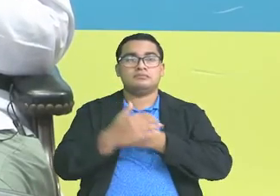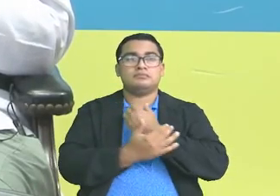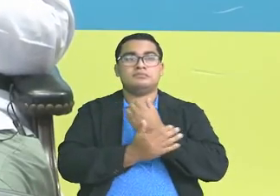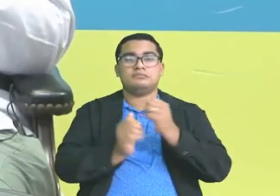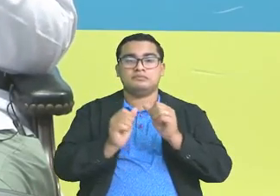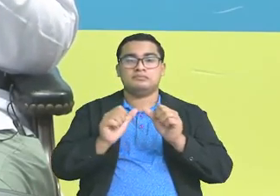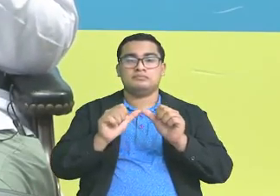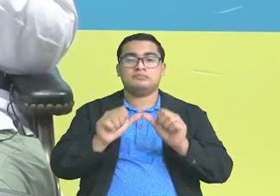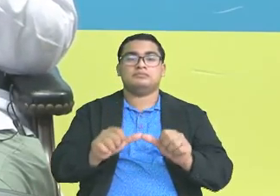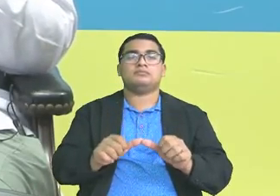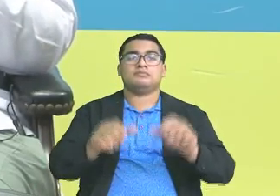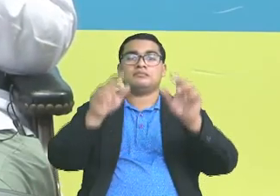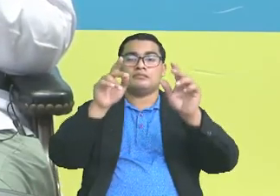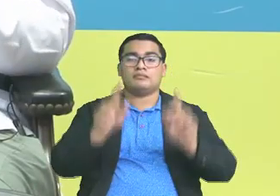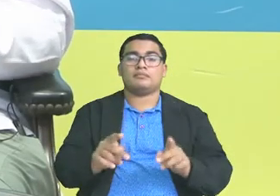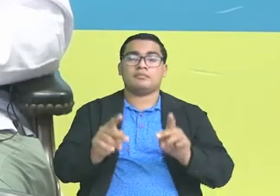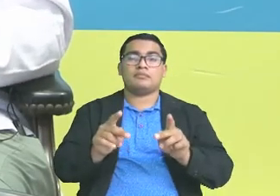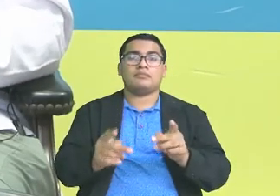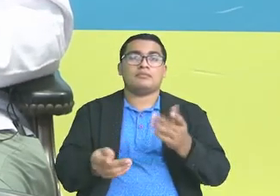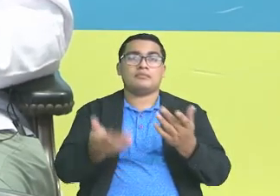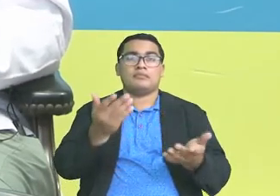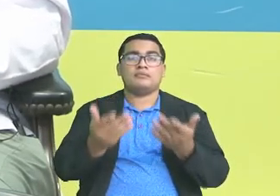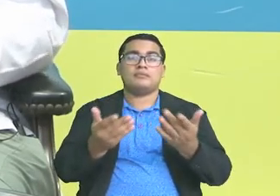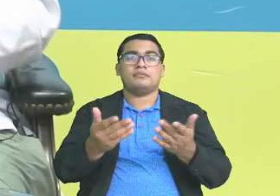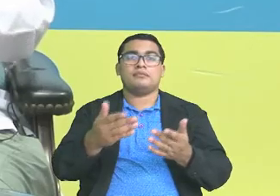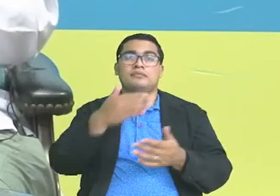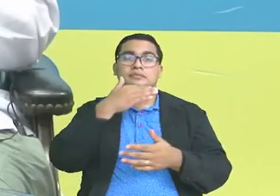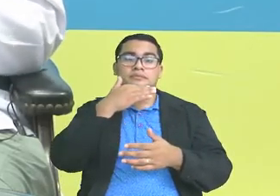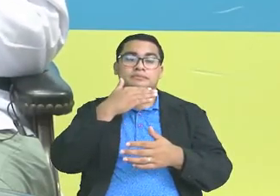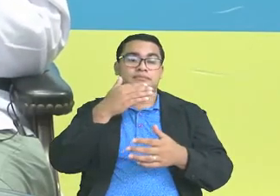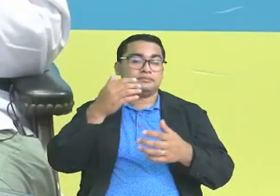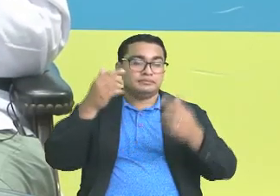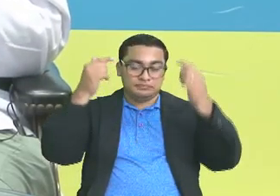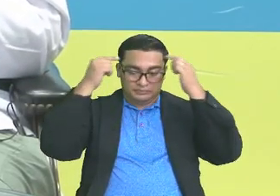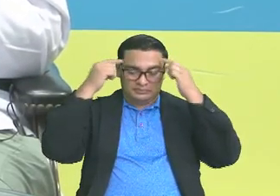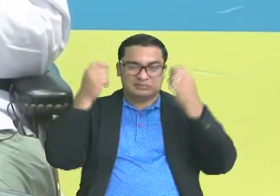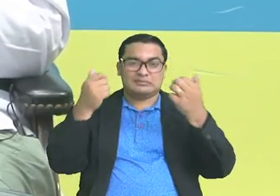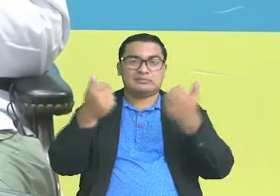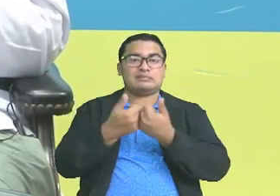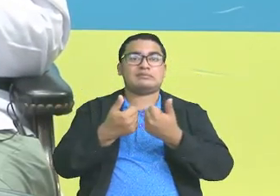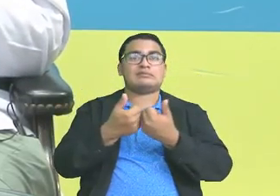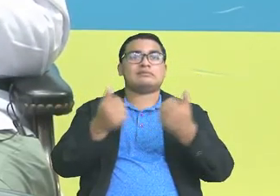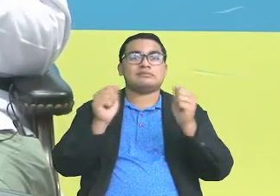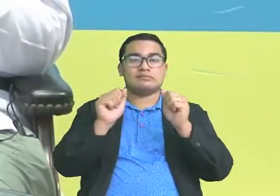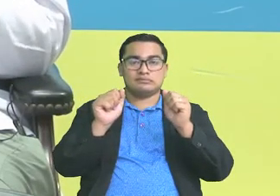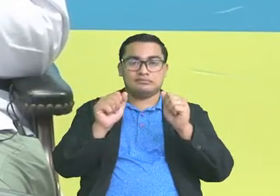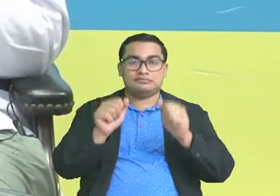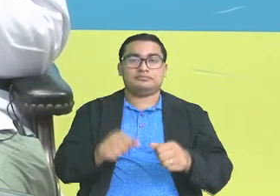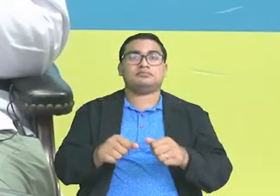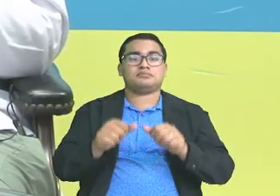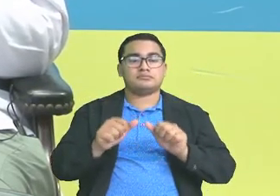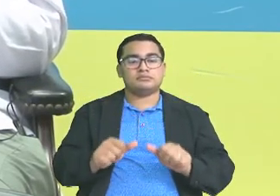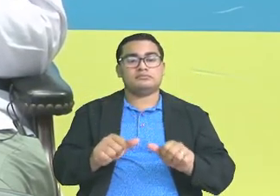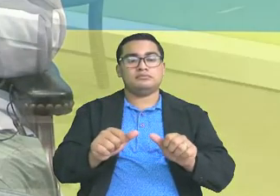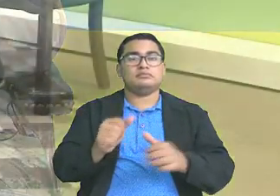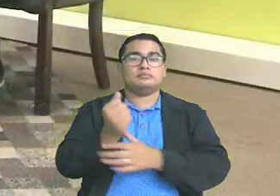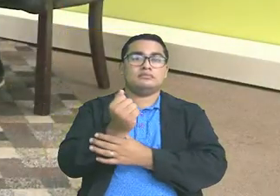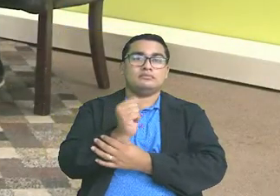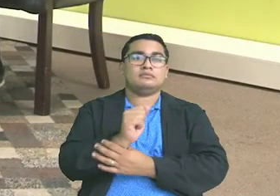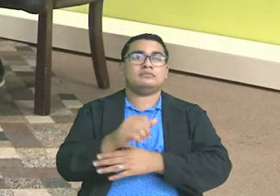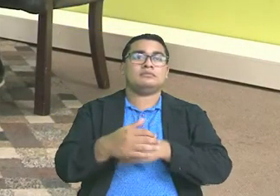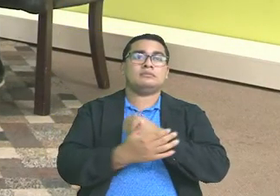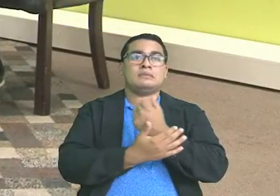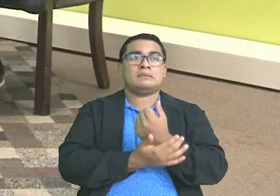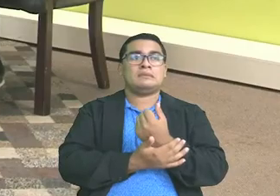Es decir, personas han tenido eventos, enfermedad cerebrovascular, y pueden continuar su rehabilitación, tal vez no con la